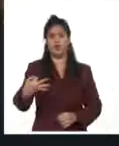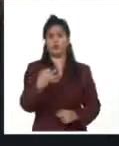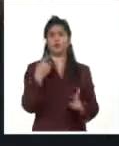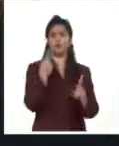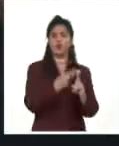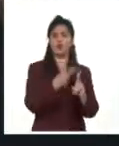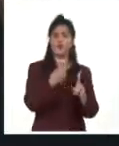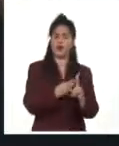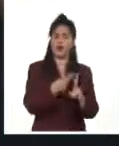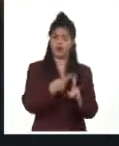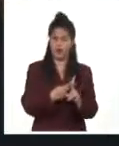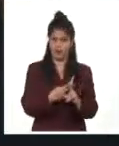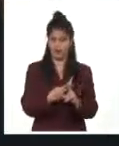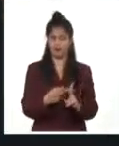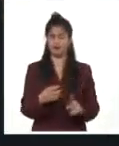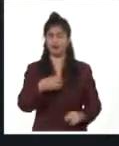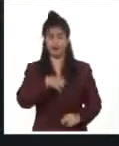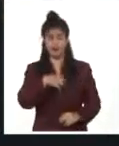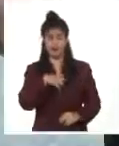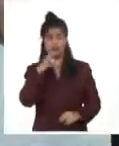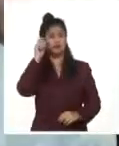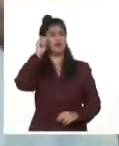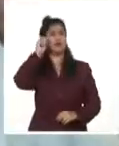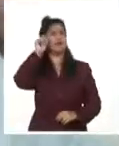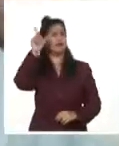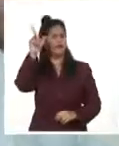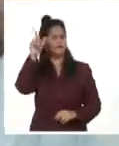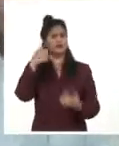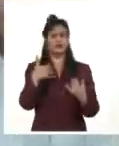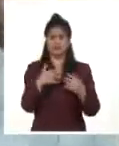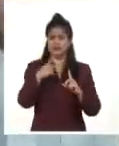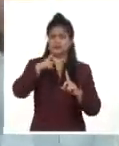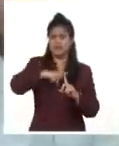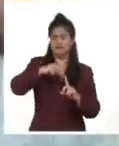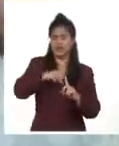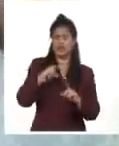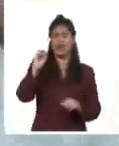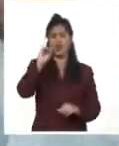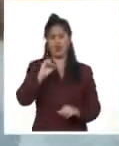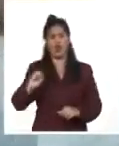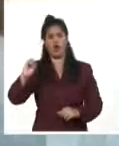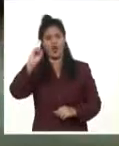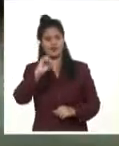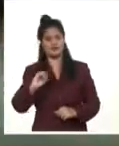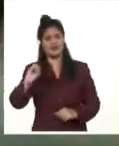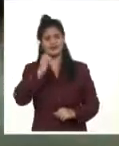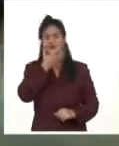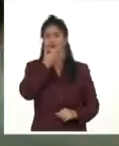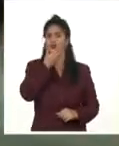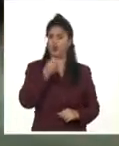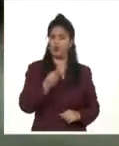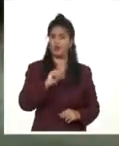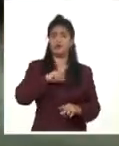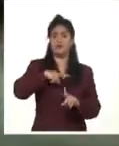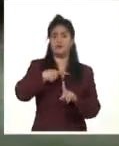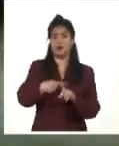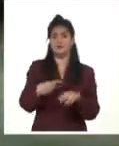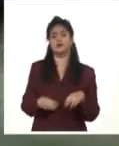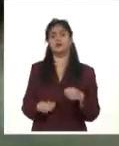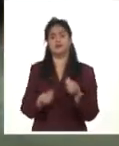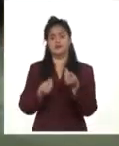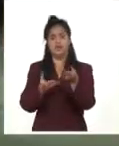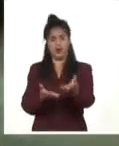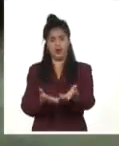tiene una larga y fértil trayectoria en las estructuras de la organización juvenil. La ocasión también fue propicia para otorgar